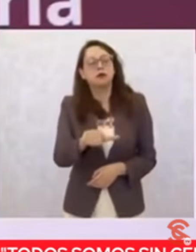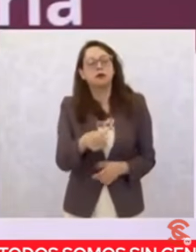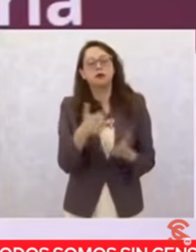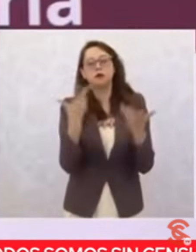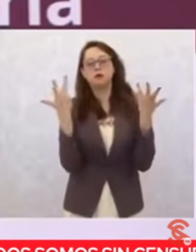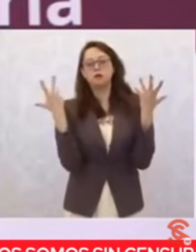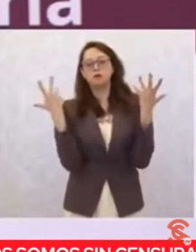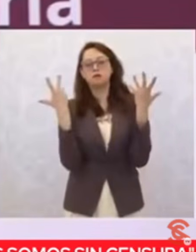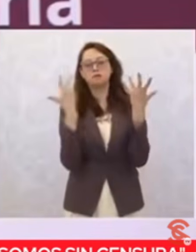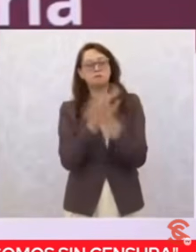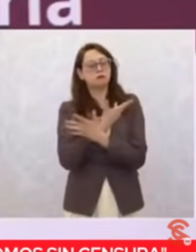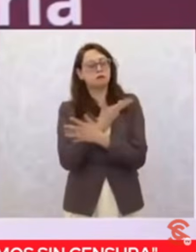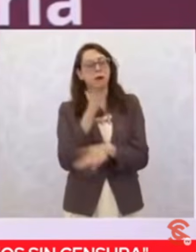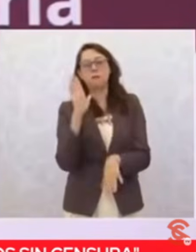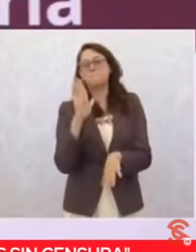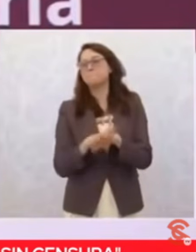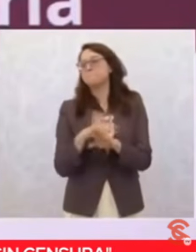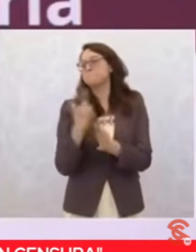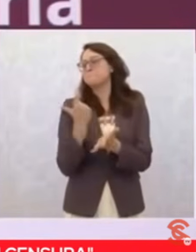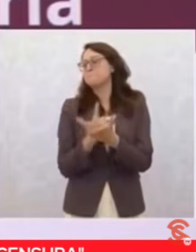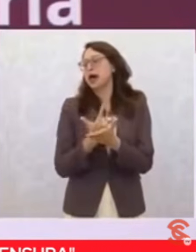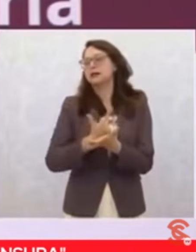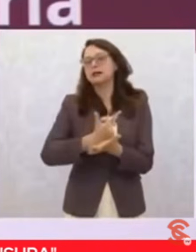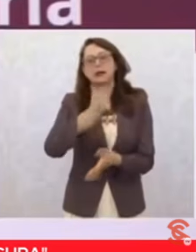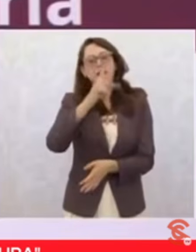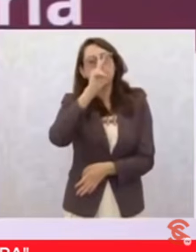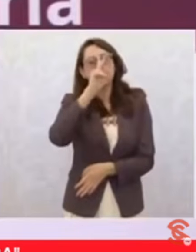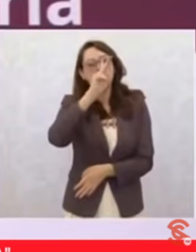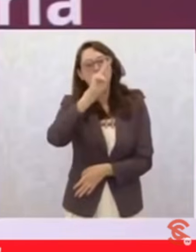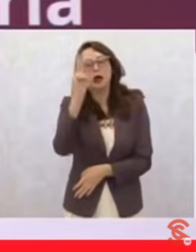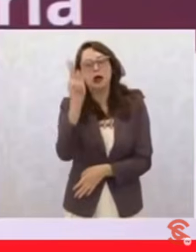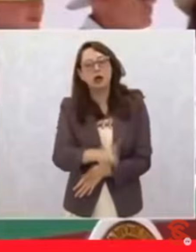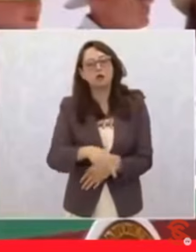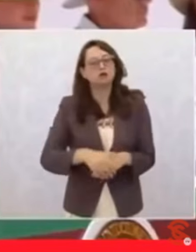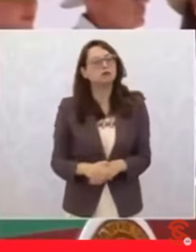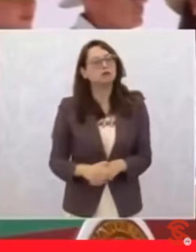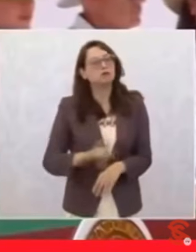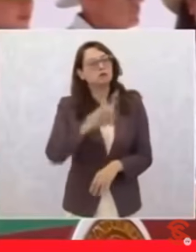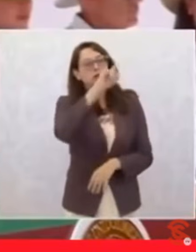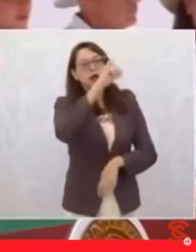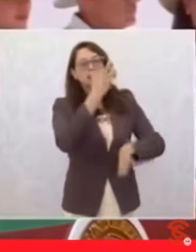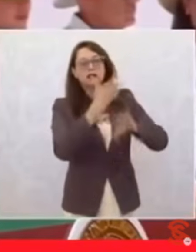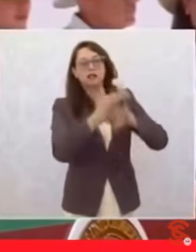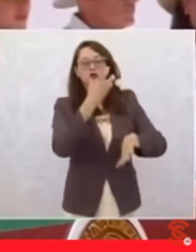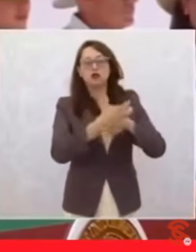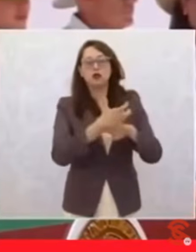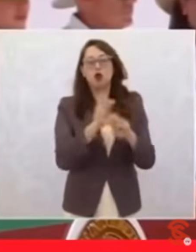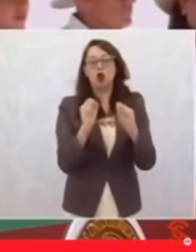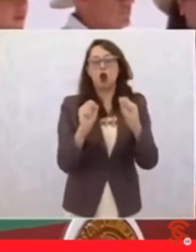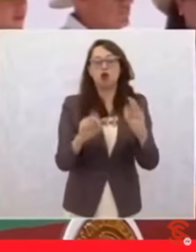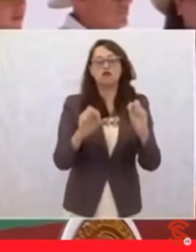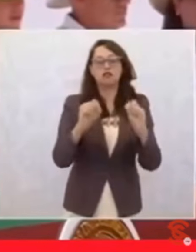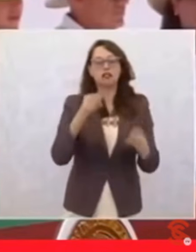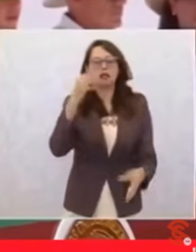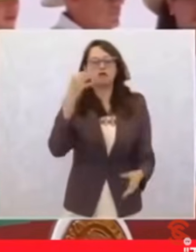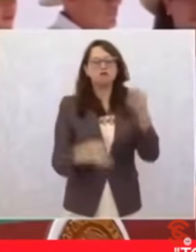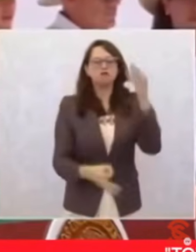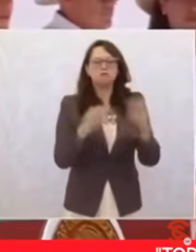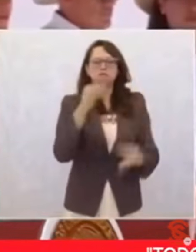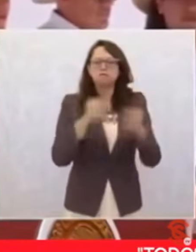Una oficina del Departamento de Justicia de los Estados Unidos